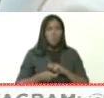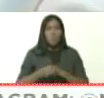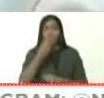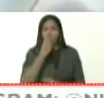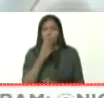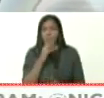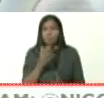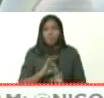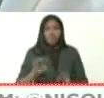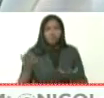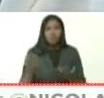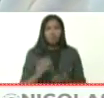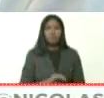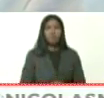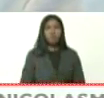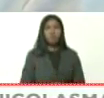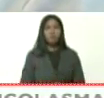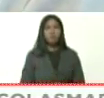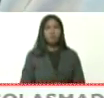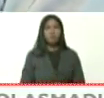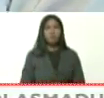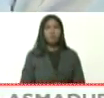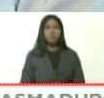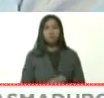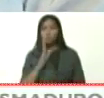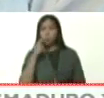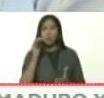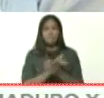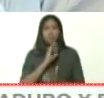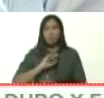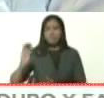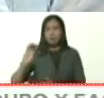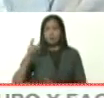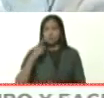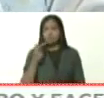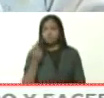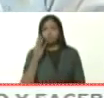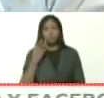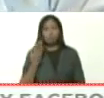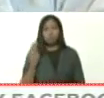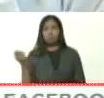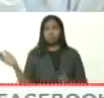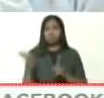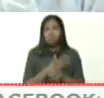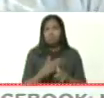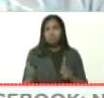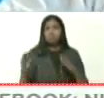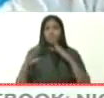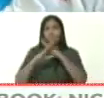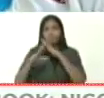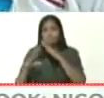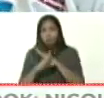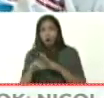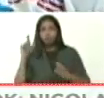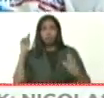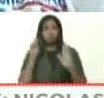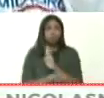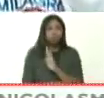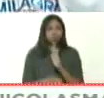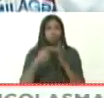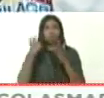invisibles. Y los enemigos de nuestra patria, que nos agreden, sancionan,